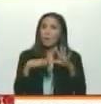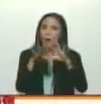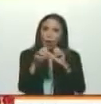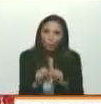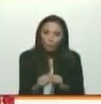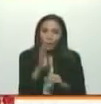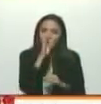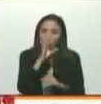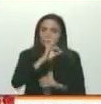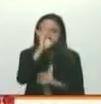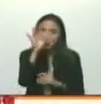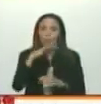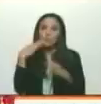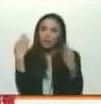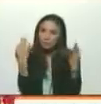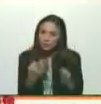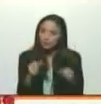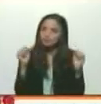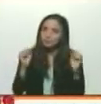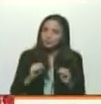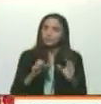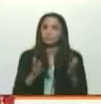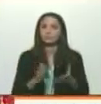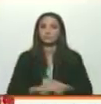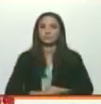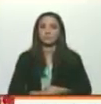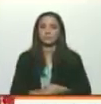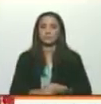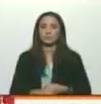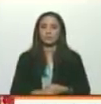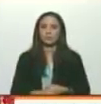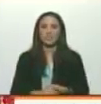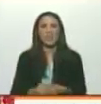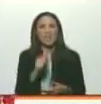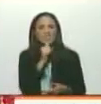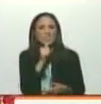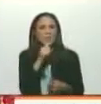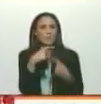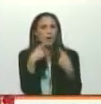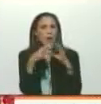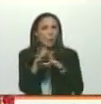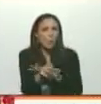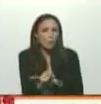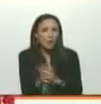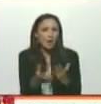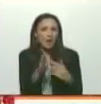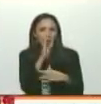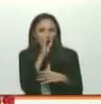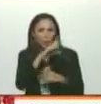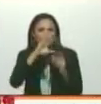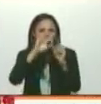Muy serio, de verdad. Es como uno dice, ¿y ese precio quién no lo va a comprar?